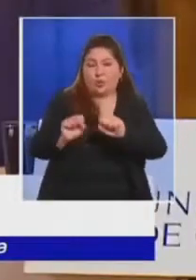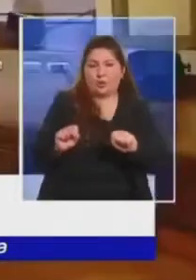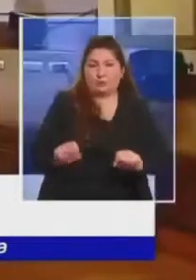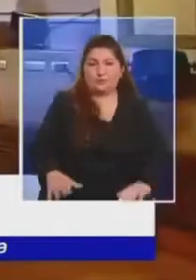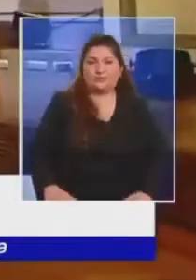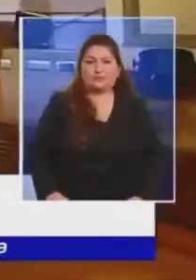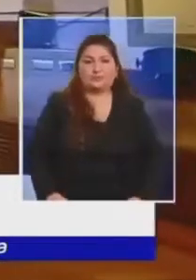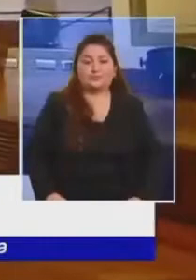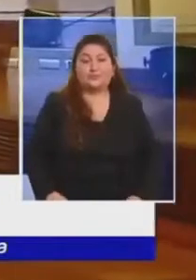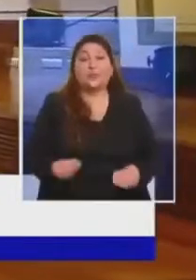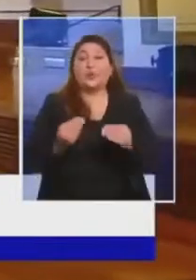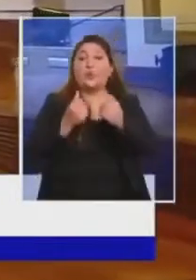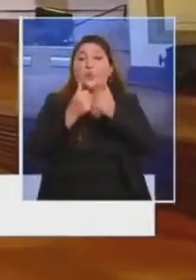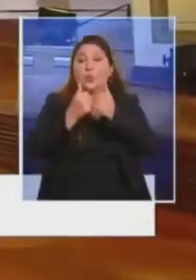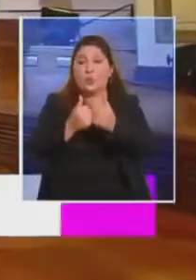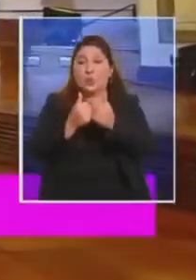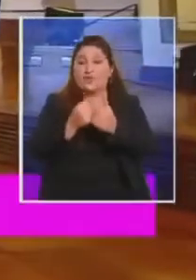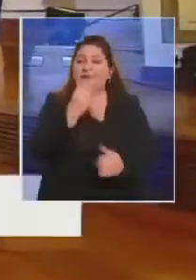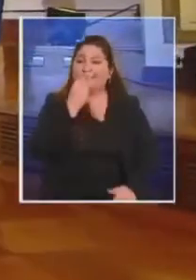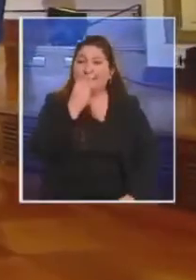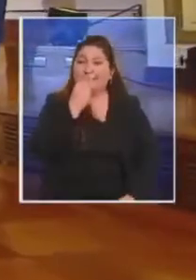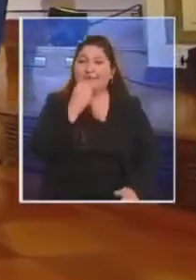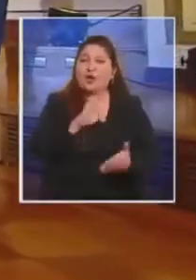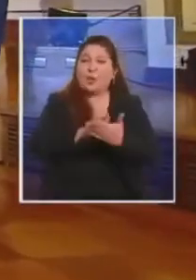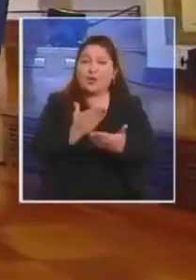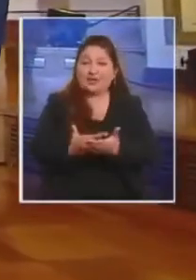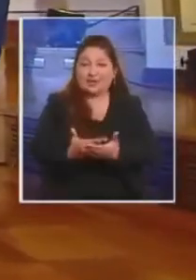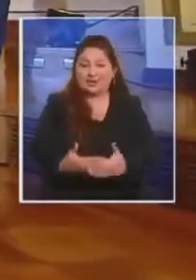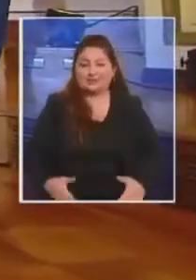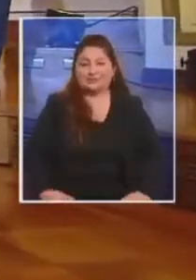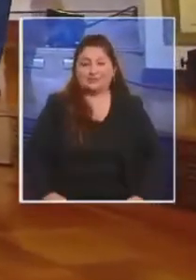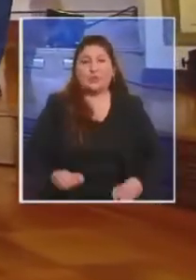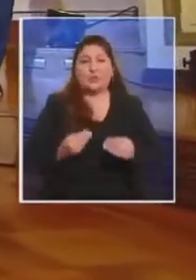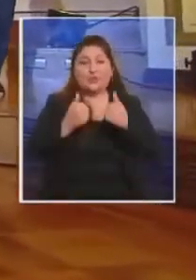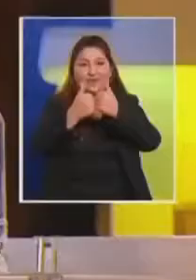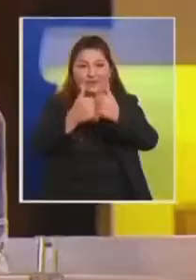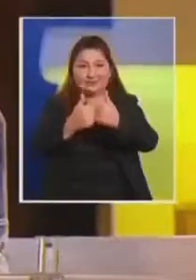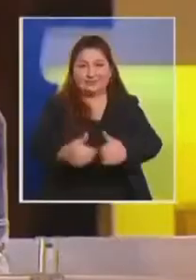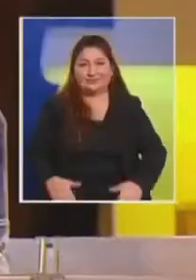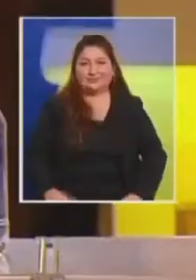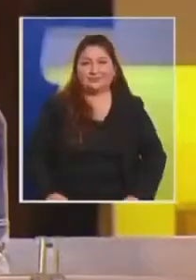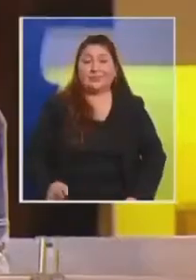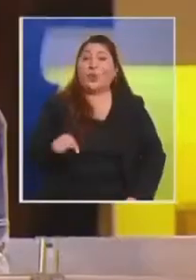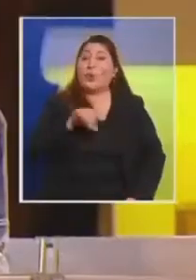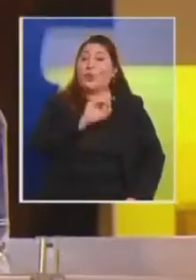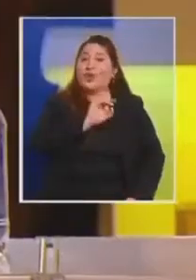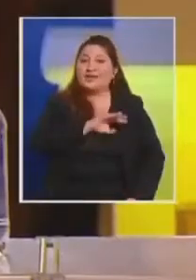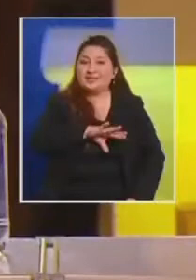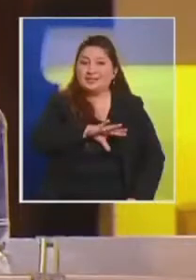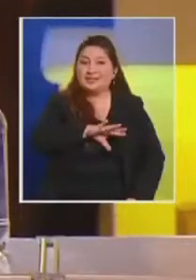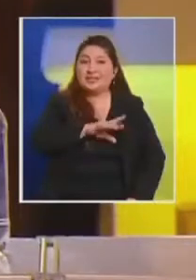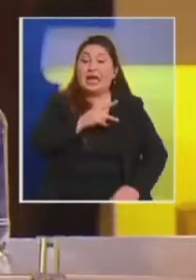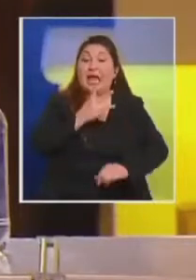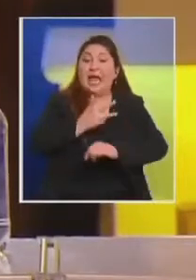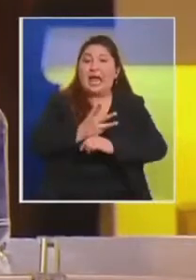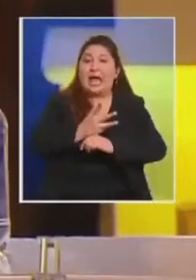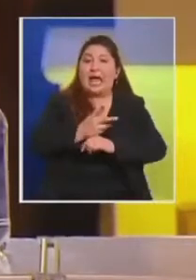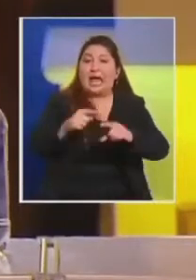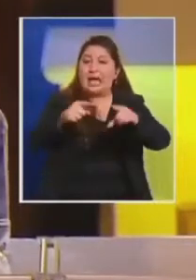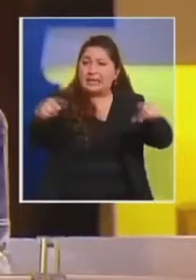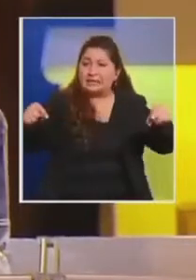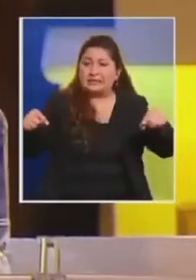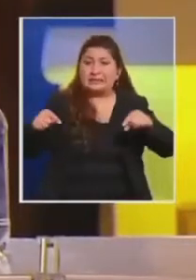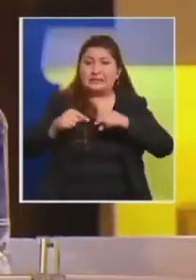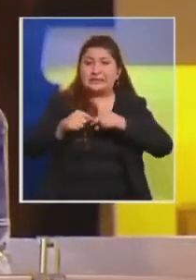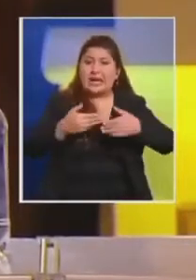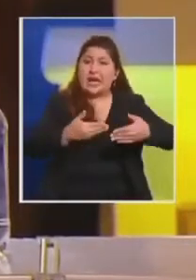bien. Señor Artés, ¿cómo está? Muy bien. Hoy en Chile existen salas cunas, jardines